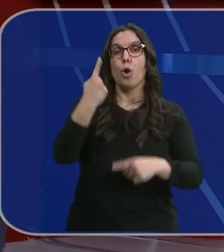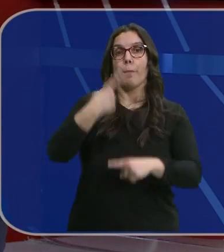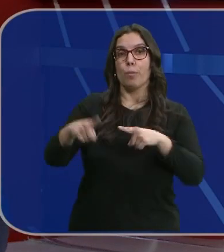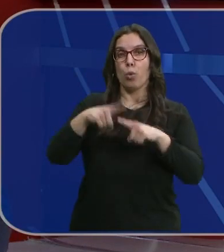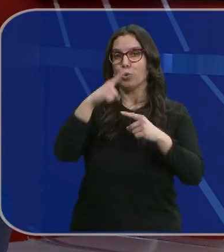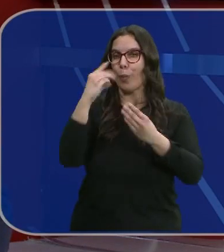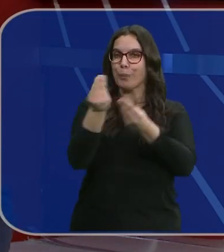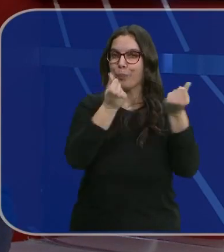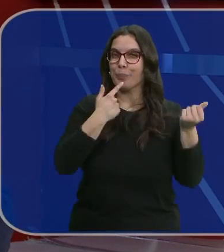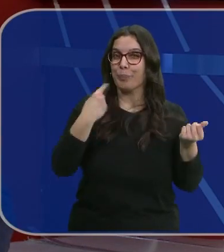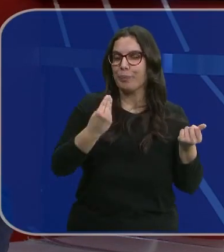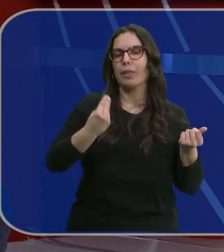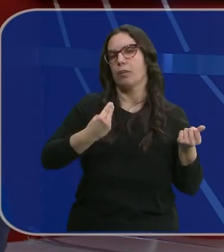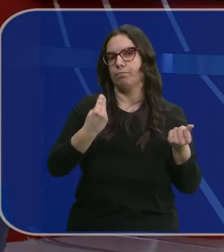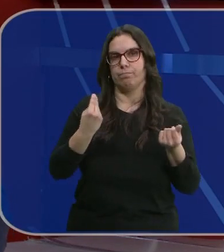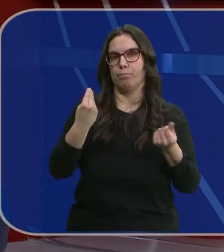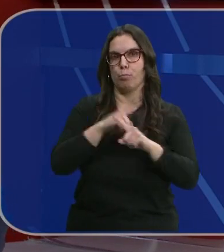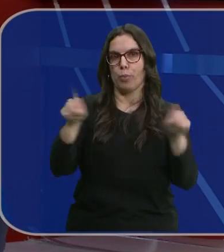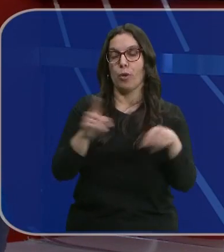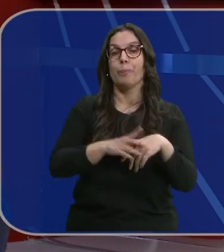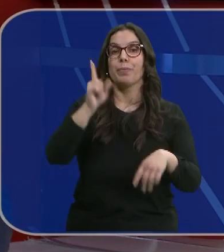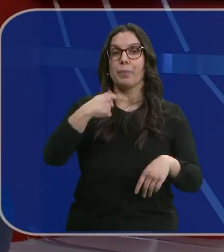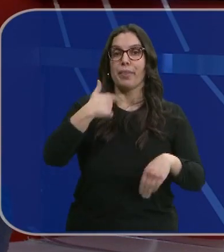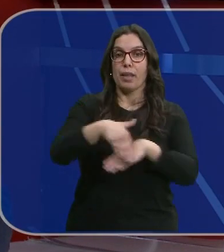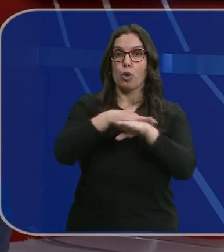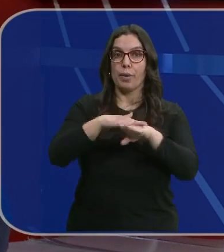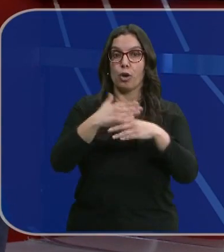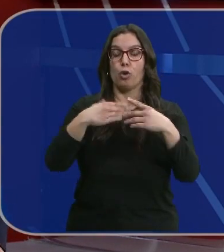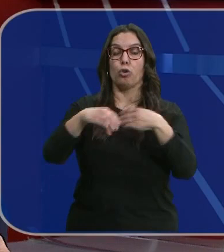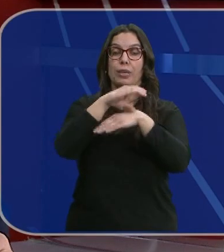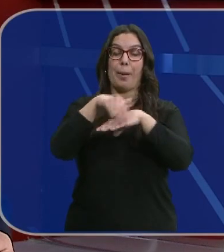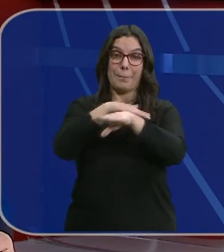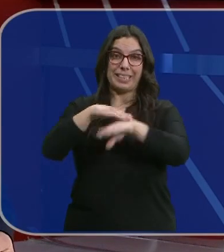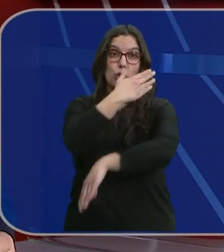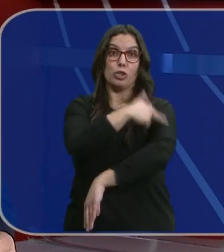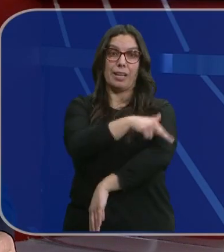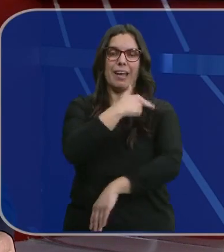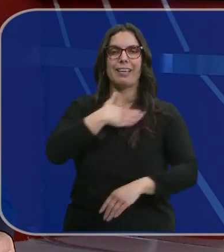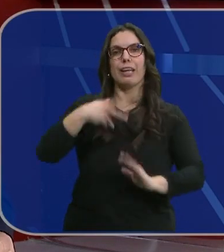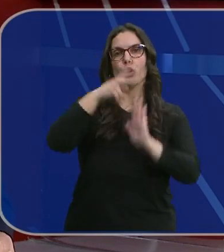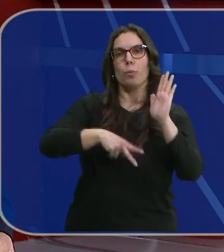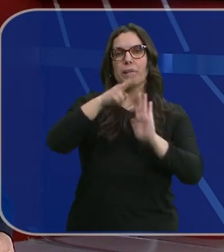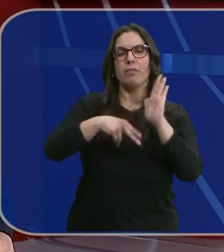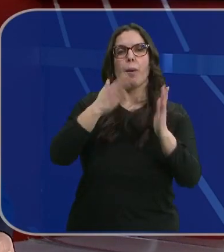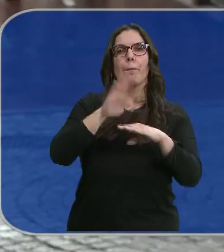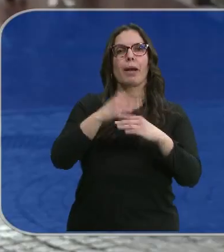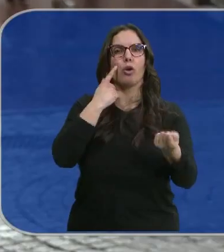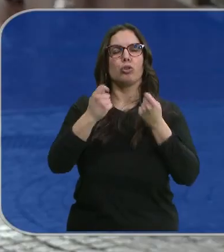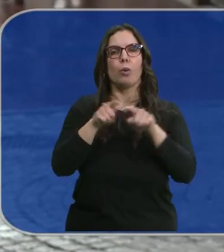con aromatizantes. El Ejecutivo también ha anunciado que Sanidad trabaja en la regulación de los vapeadores.